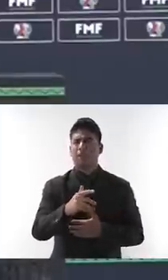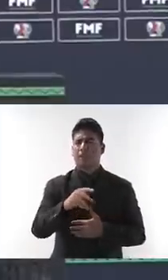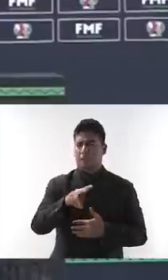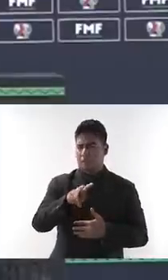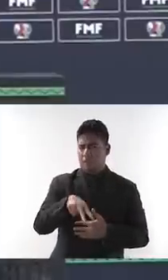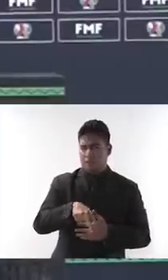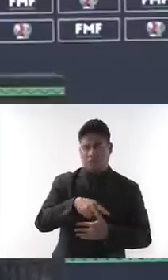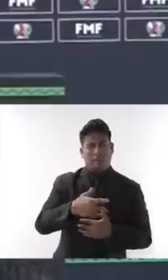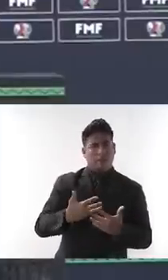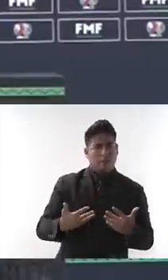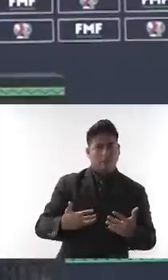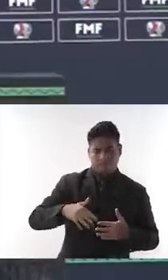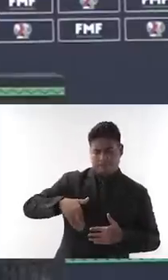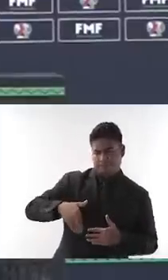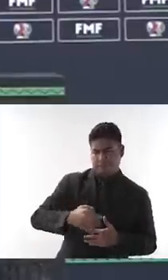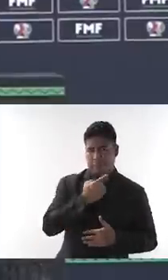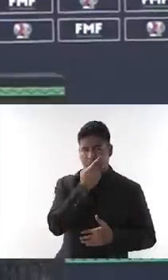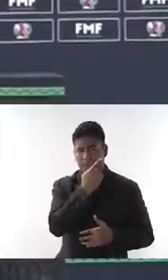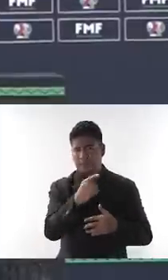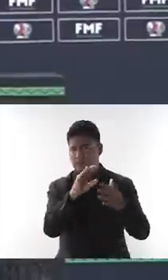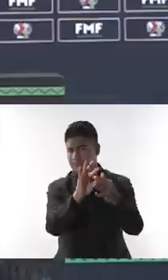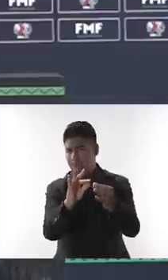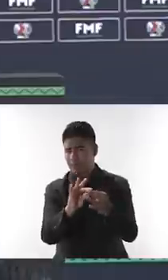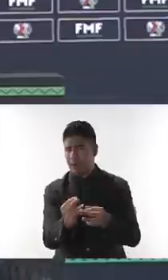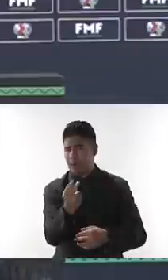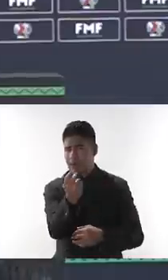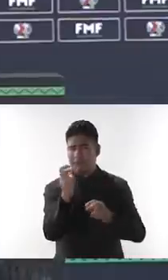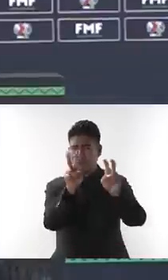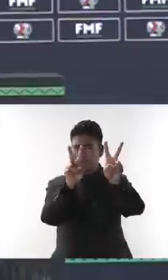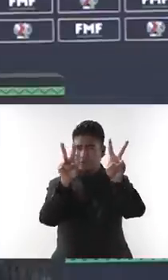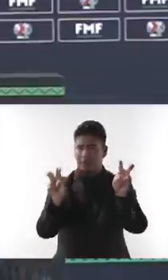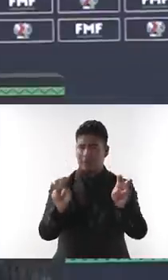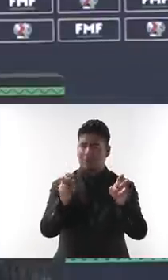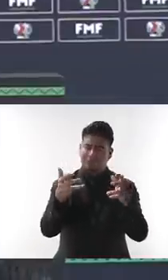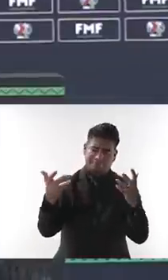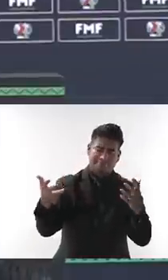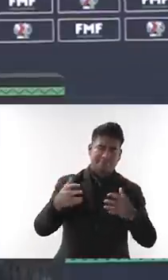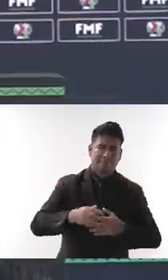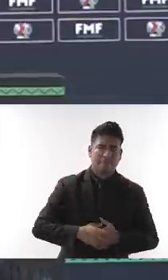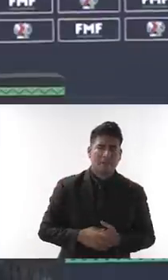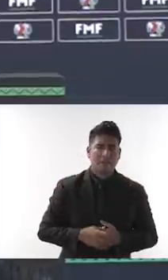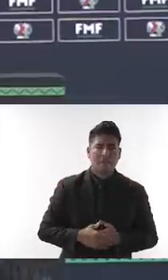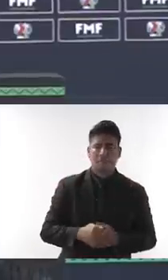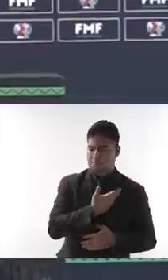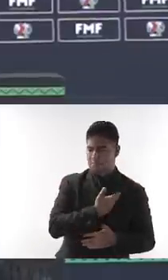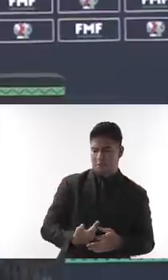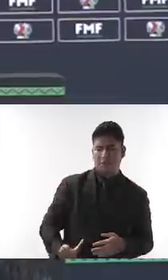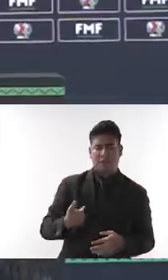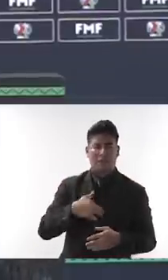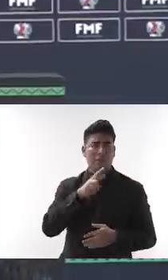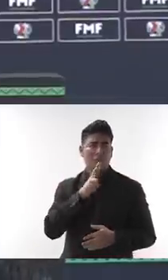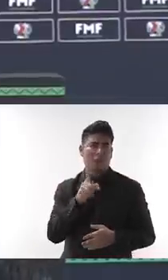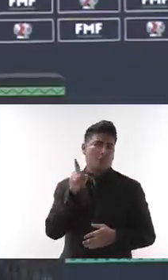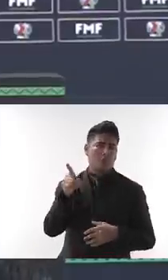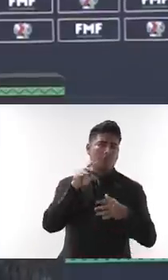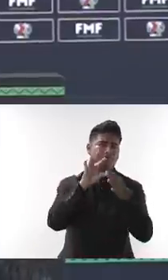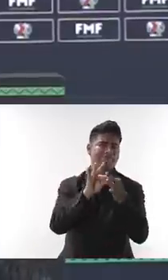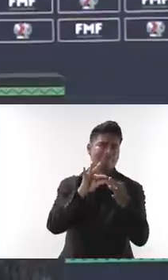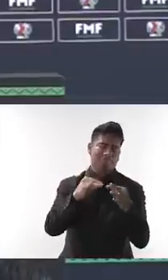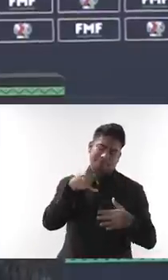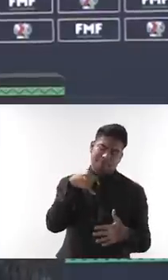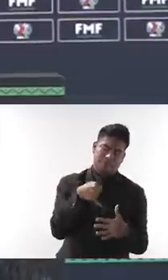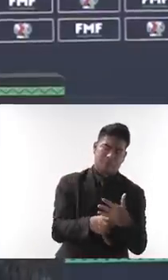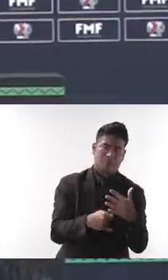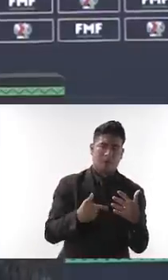lo comentaba hace unos minutos, que será un tema en donde el señor Ares profundice, lo que sí puedo